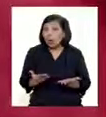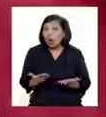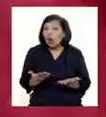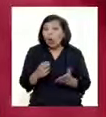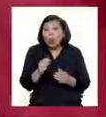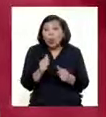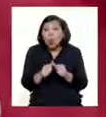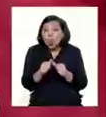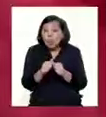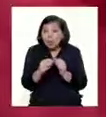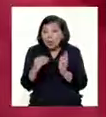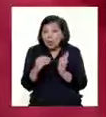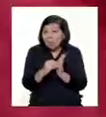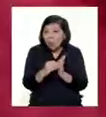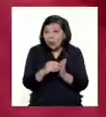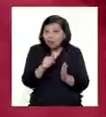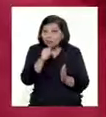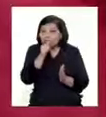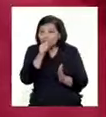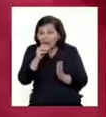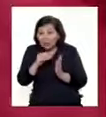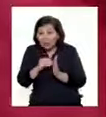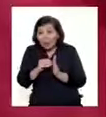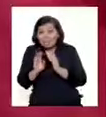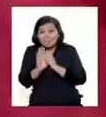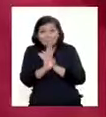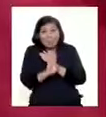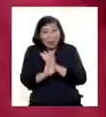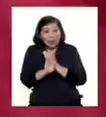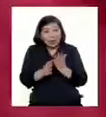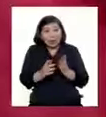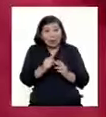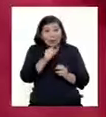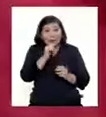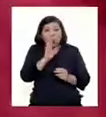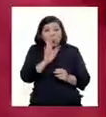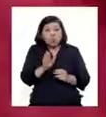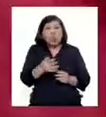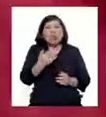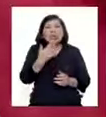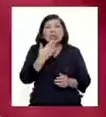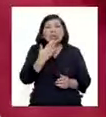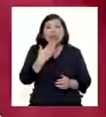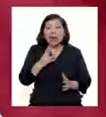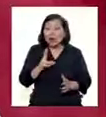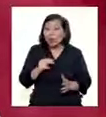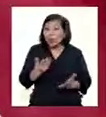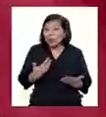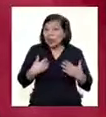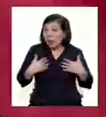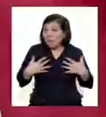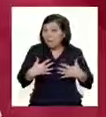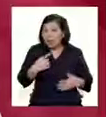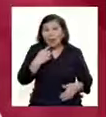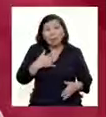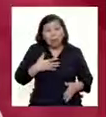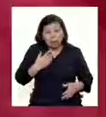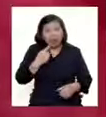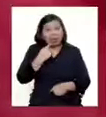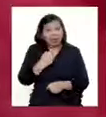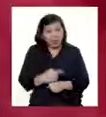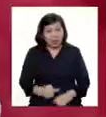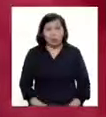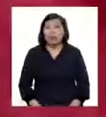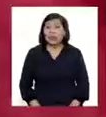código, de tal manera de poder de brindarle protección también y reserva a su identidad y no tenga ese temor de denunciar. Por eso es